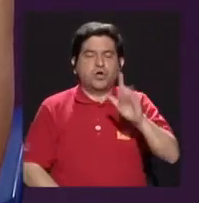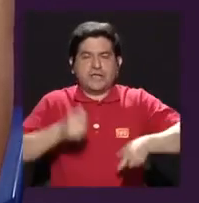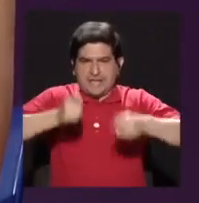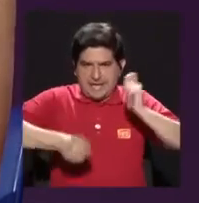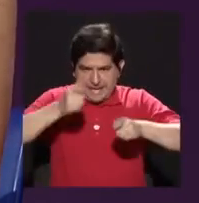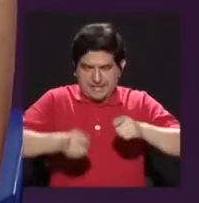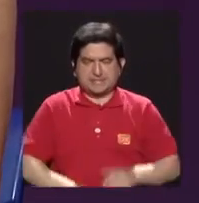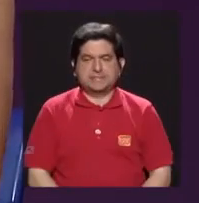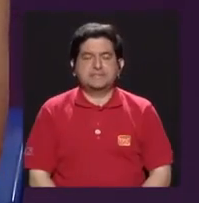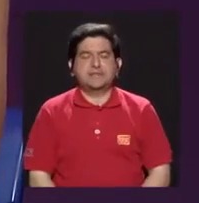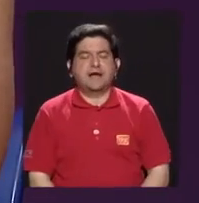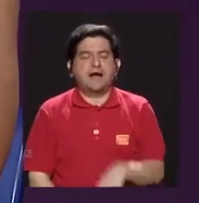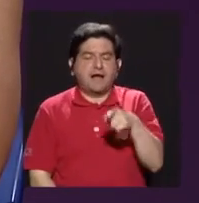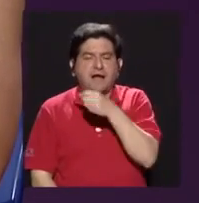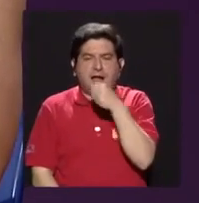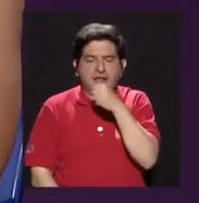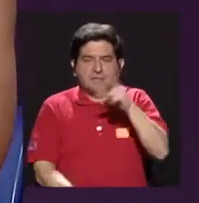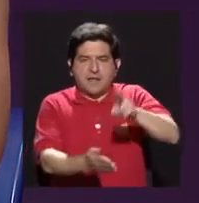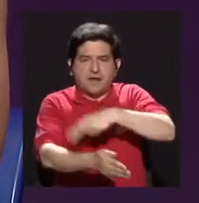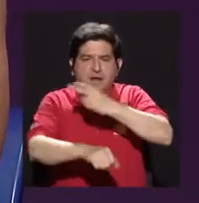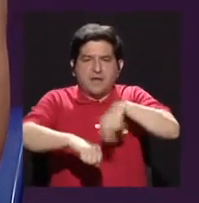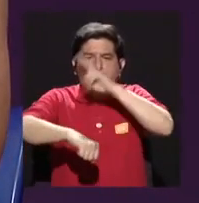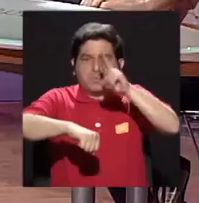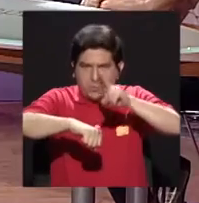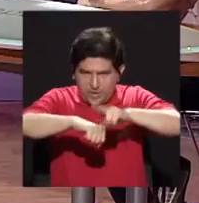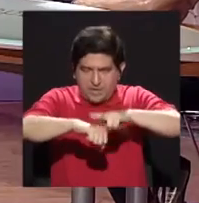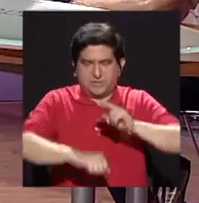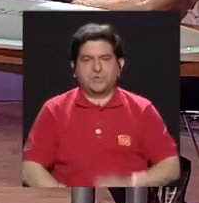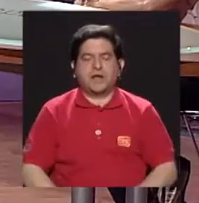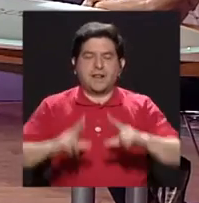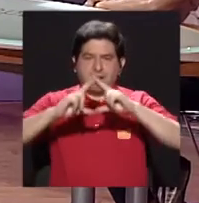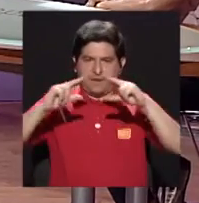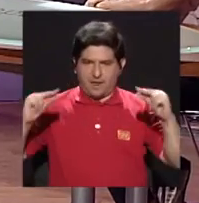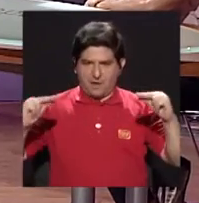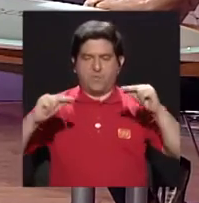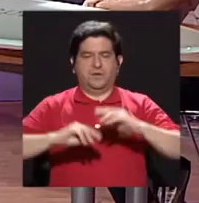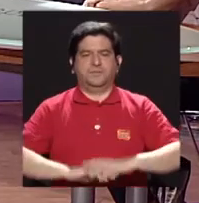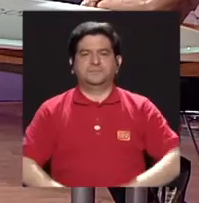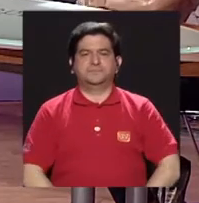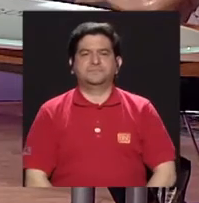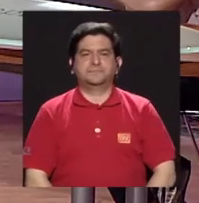septiembre, se entonara el himno nacional de Nicaragua.